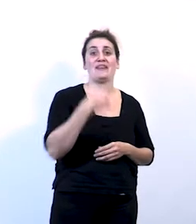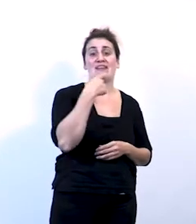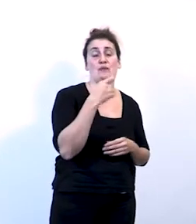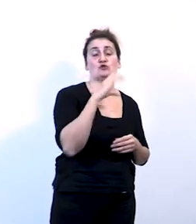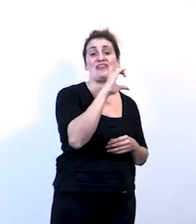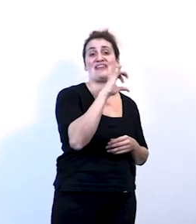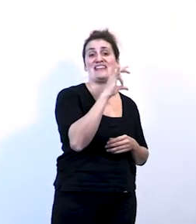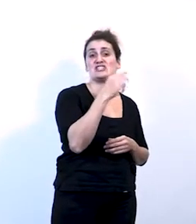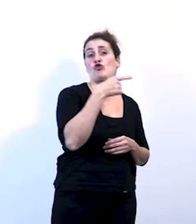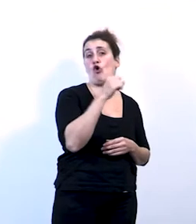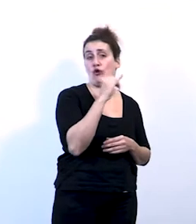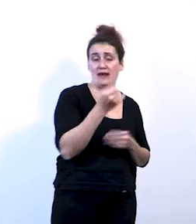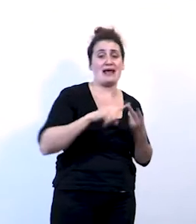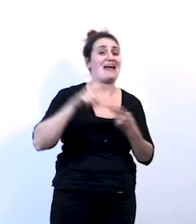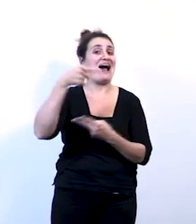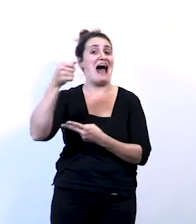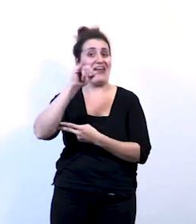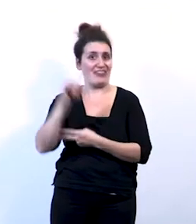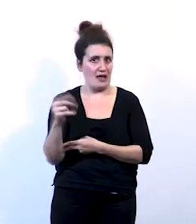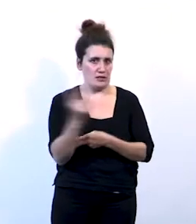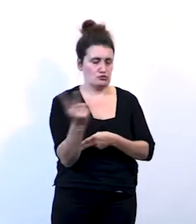Cisjordania y Gaza, son